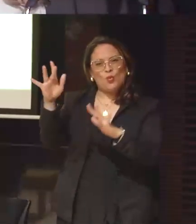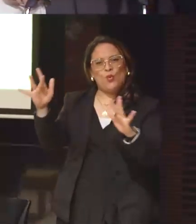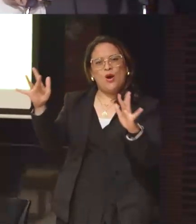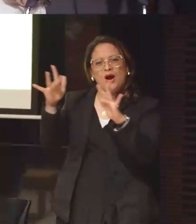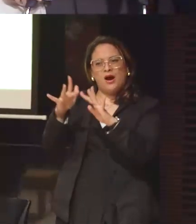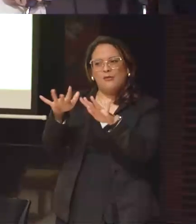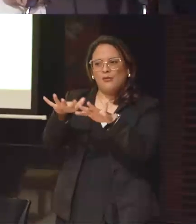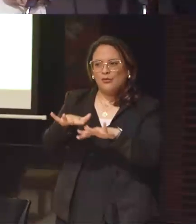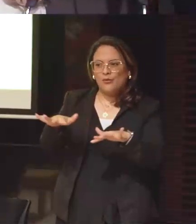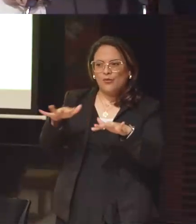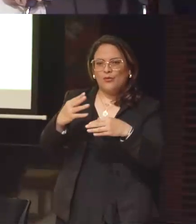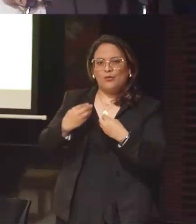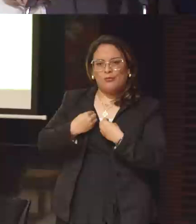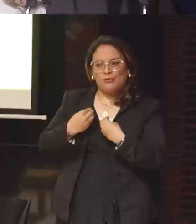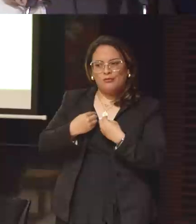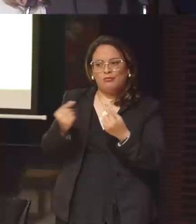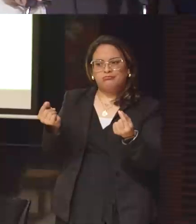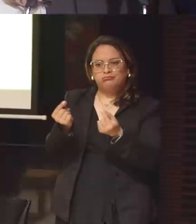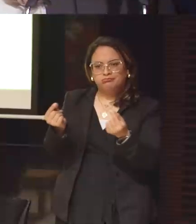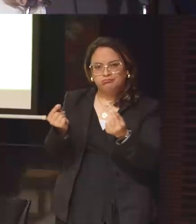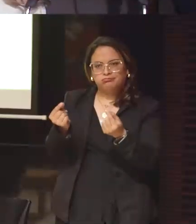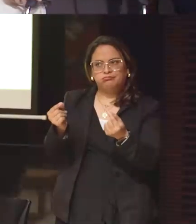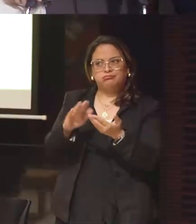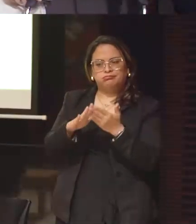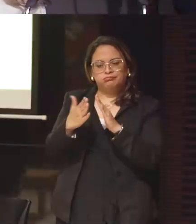narrativa, que genera otro tipo de